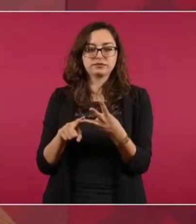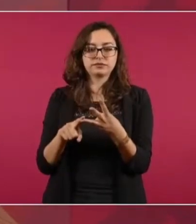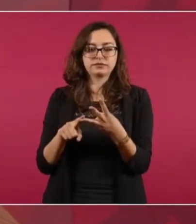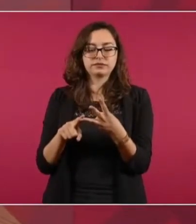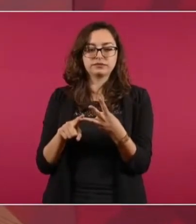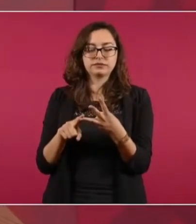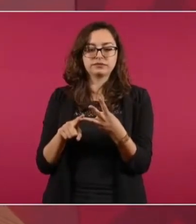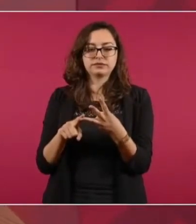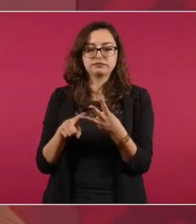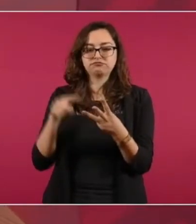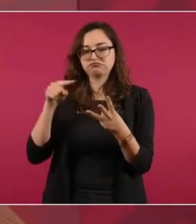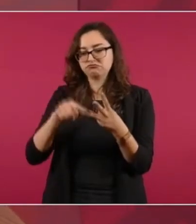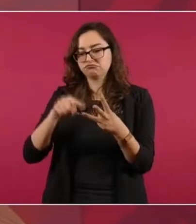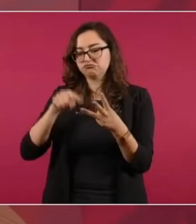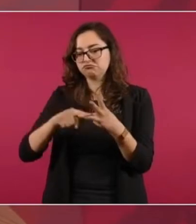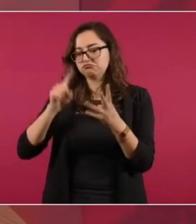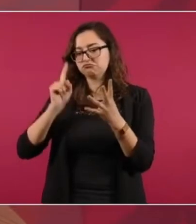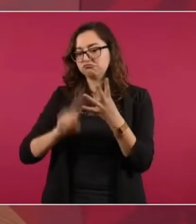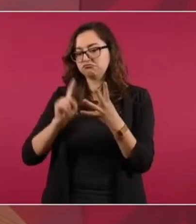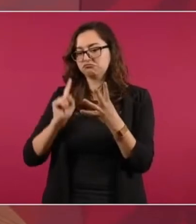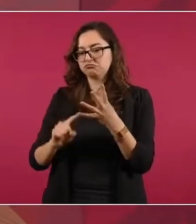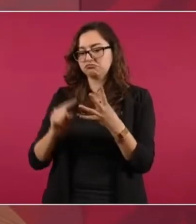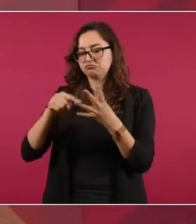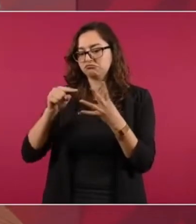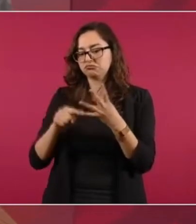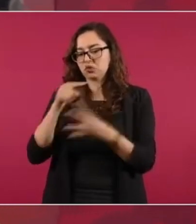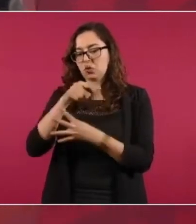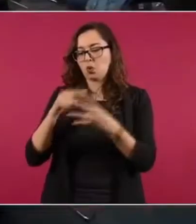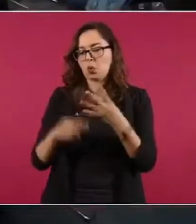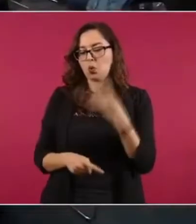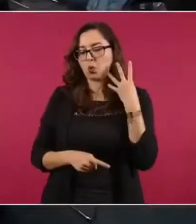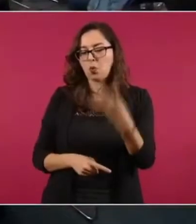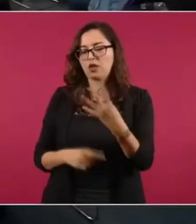posiblemente uno o dos más. Entonces,